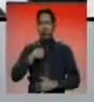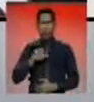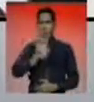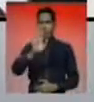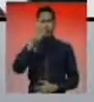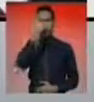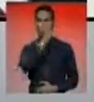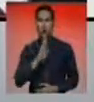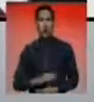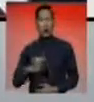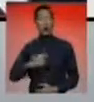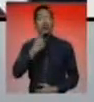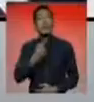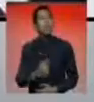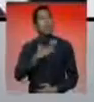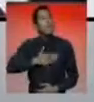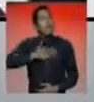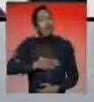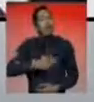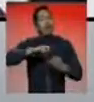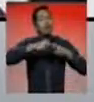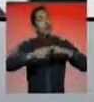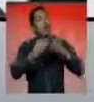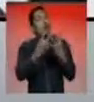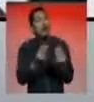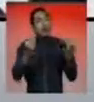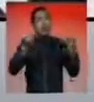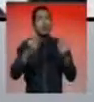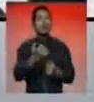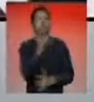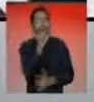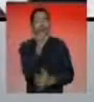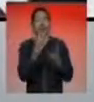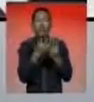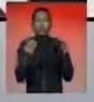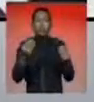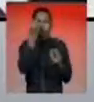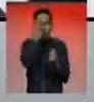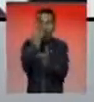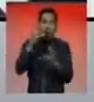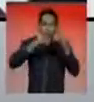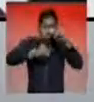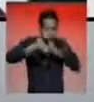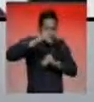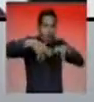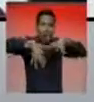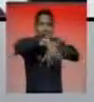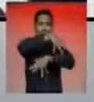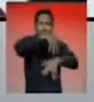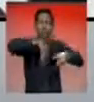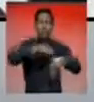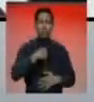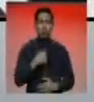yo había pedido expresamente porque hubo una manipulación de mi declaración.